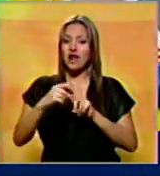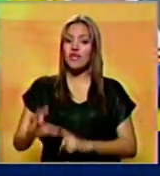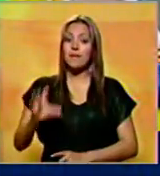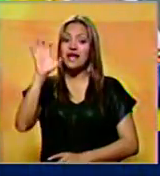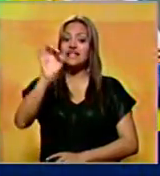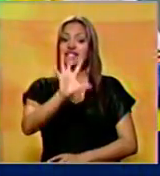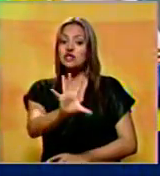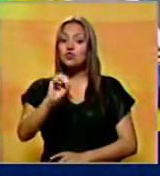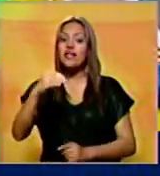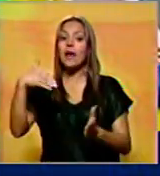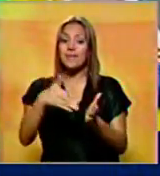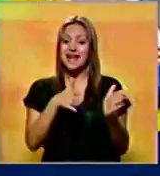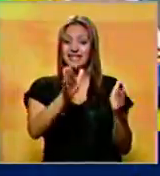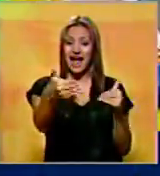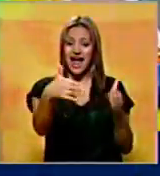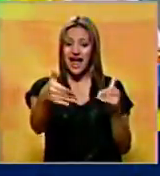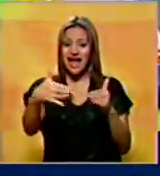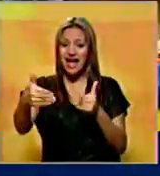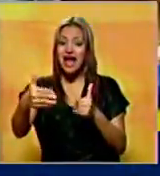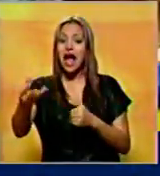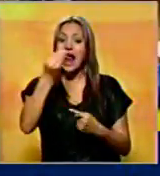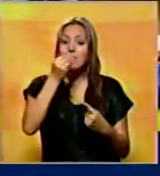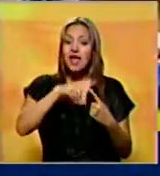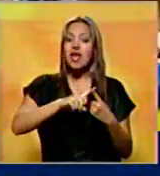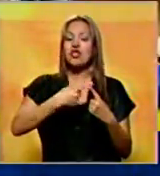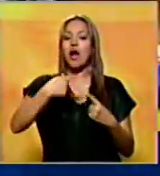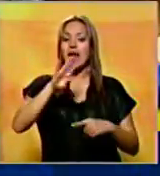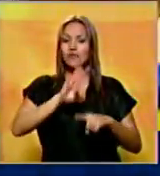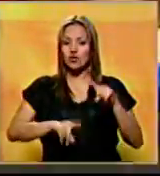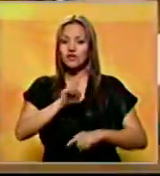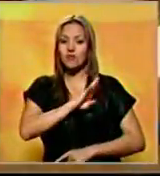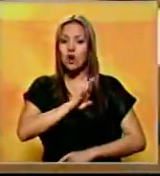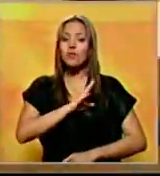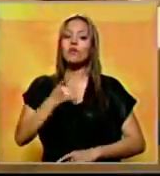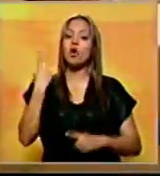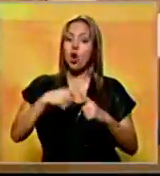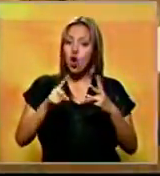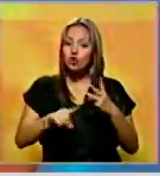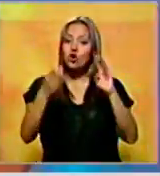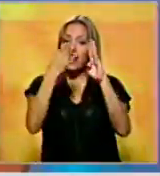50.000 contenedores entre alimentos, útiles personales y artículos navideños.